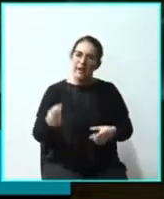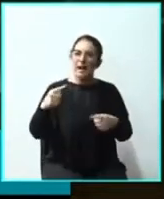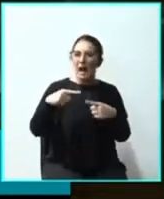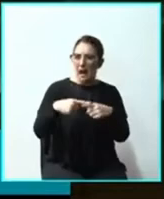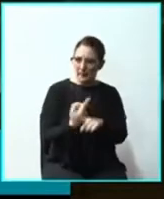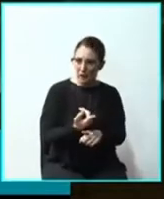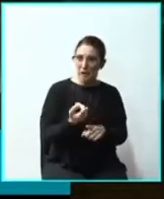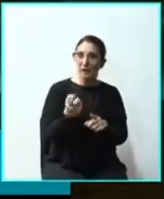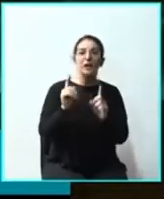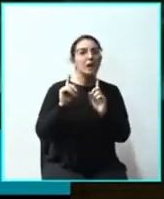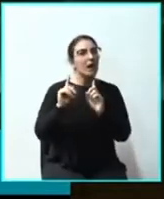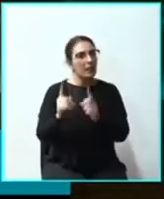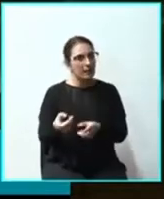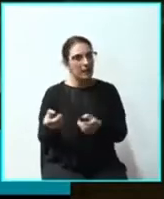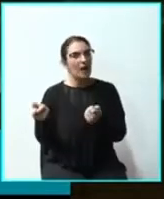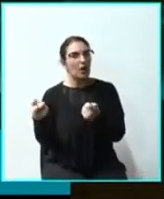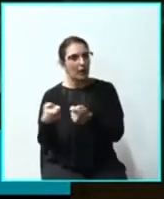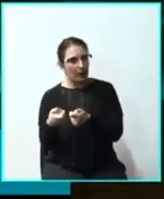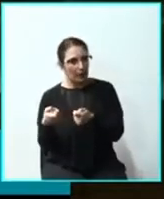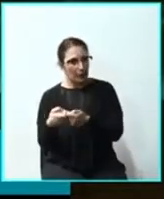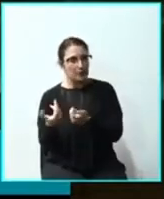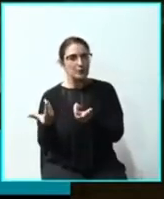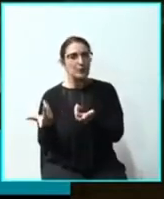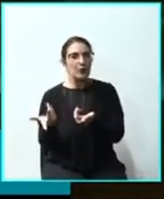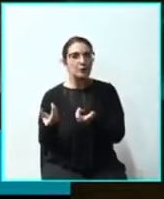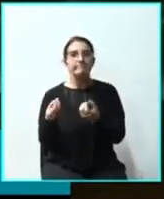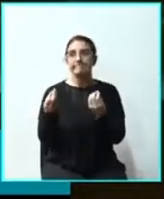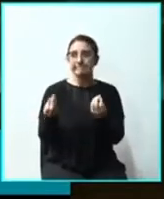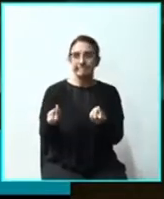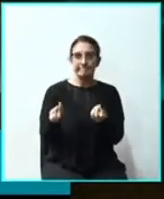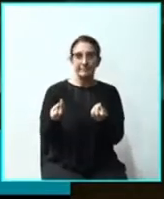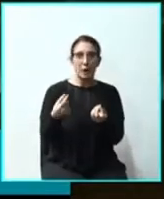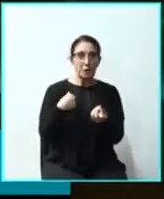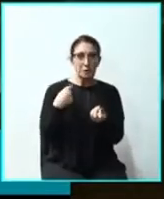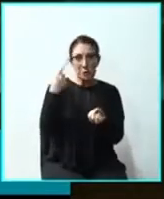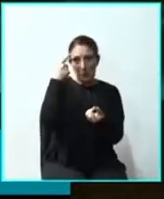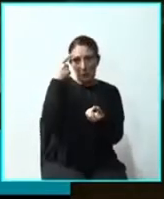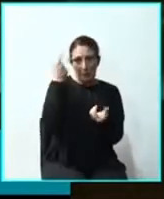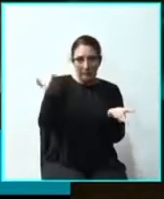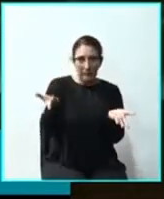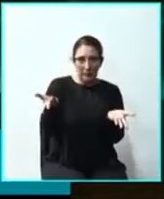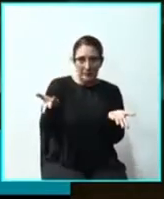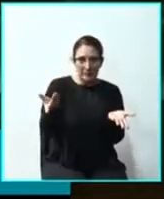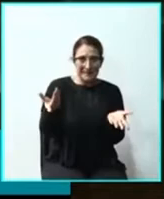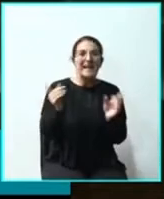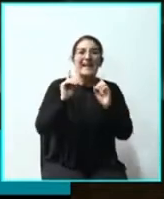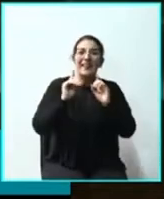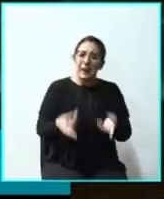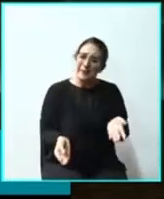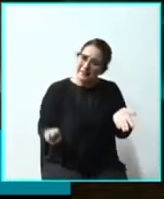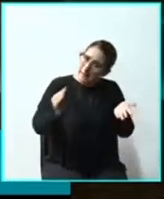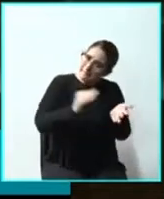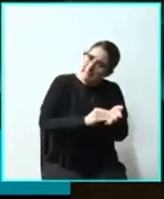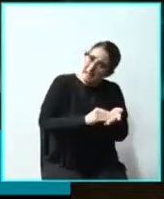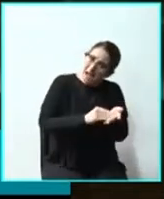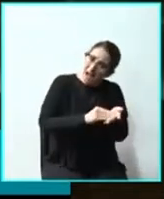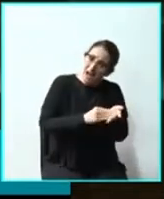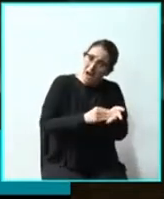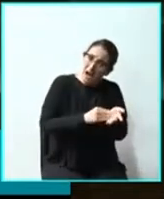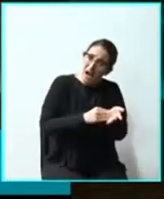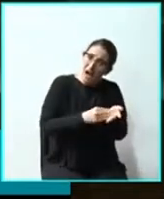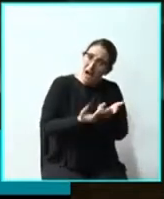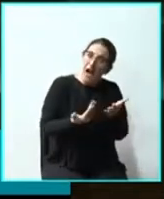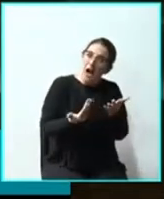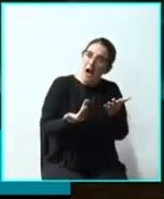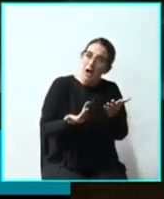los negocios capitalistas, ¿cómo no vamos a pensar que se va a aplicar a un instrumento tan, tan poderoso como es